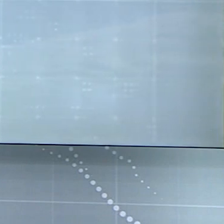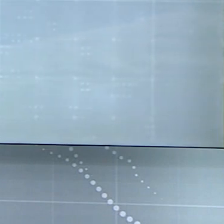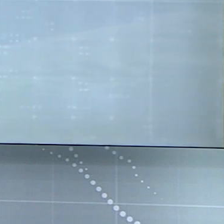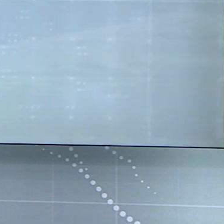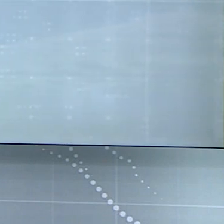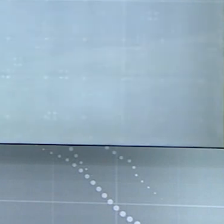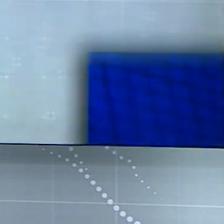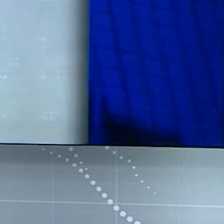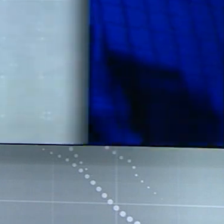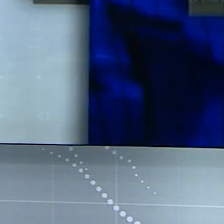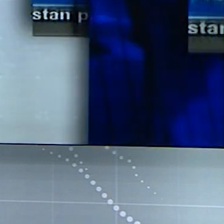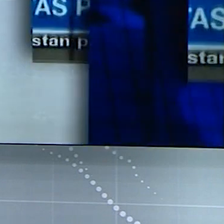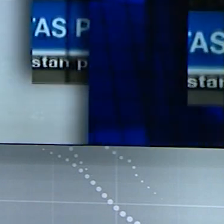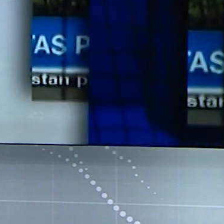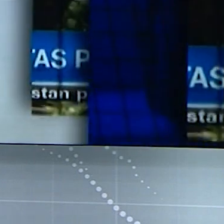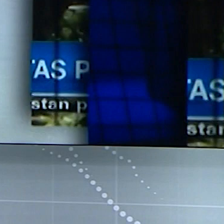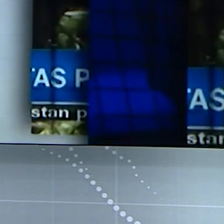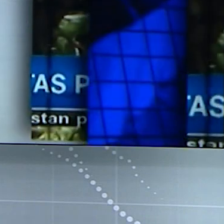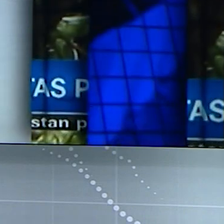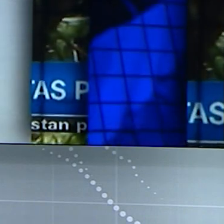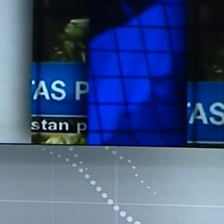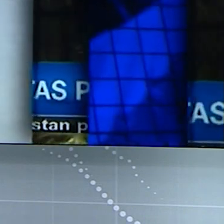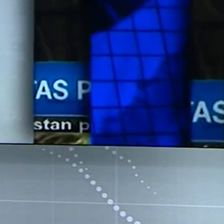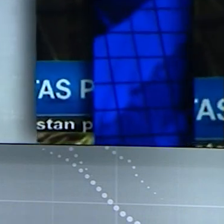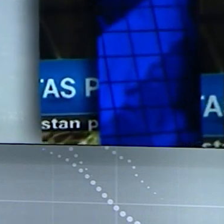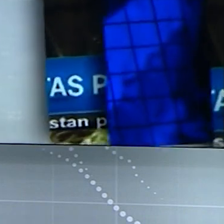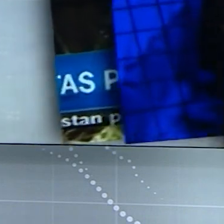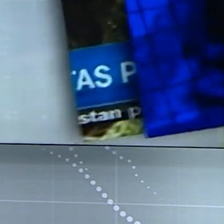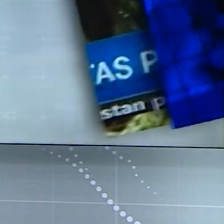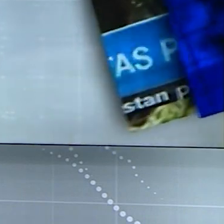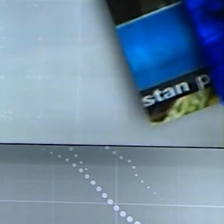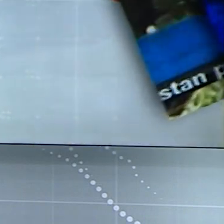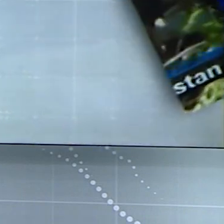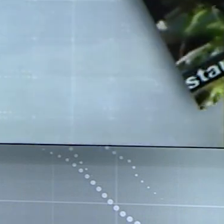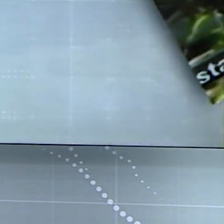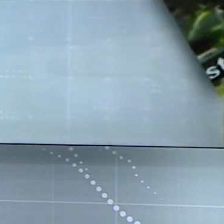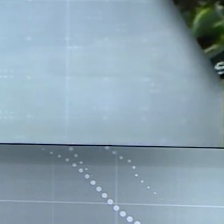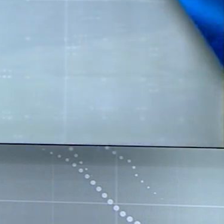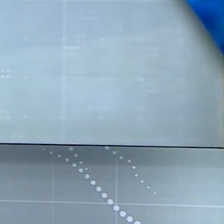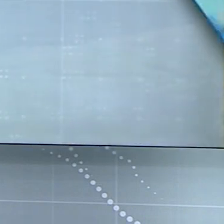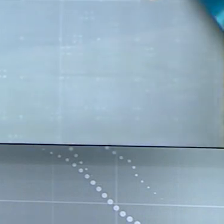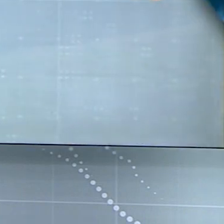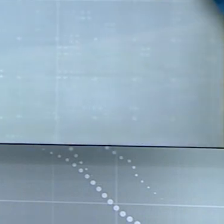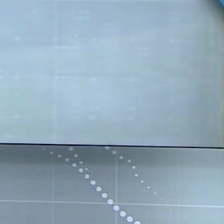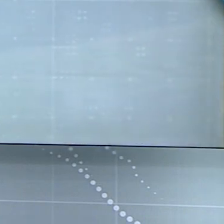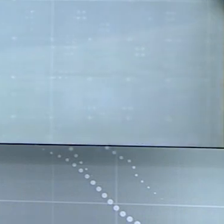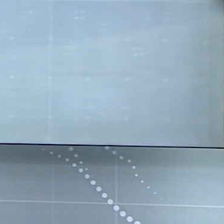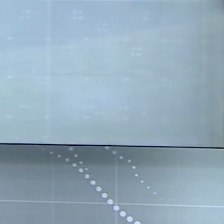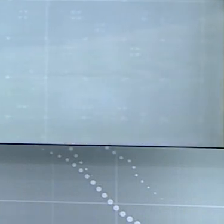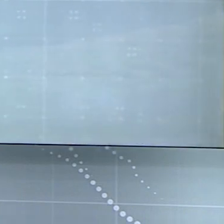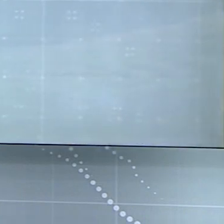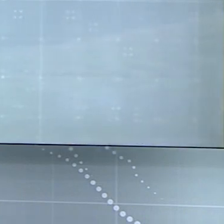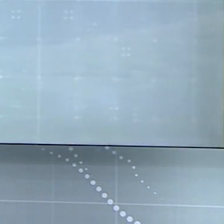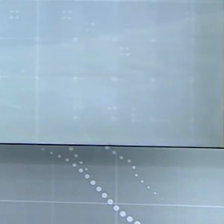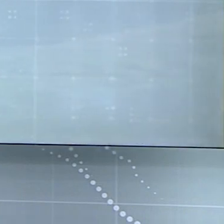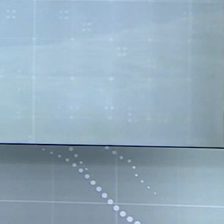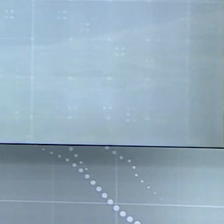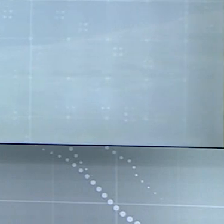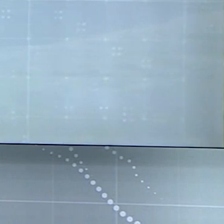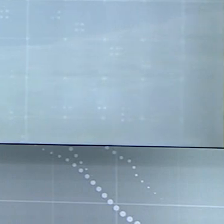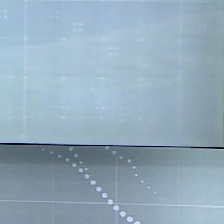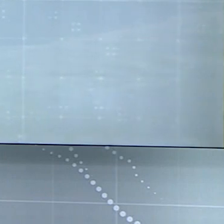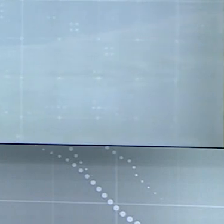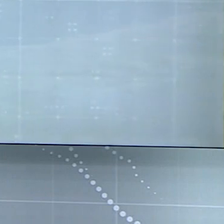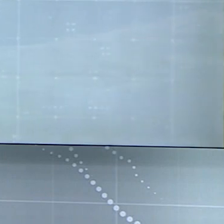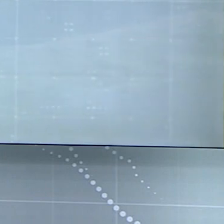Desarrollo Unidos por la Vida y sus 5 líneas estratégicas adaptadas a las nuevas realidades. Esta es la hoja de ruta para Antioquia